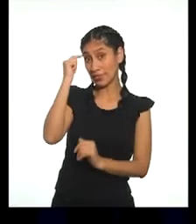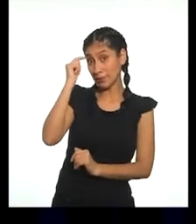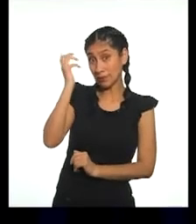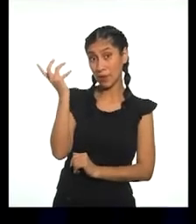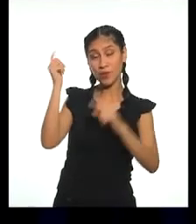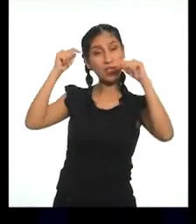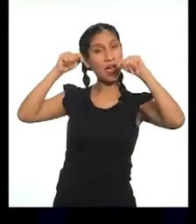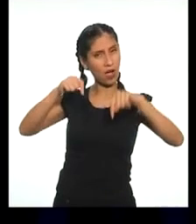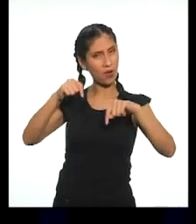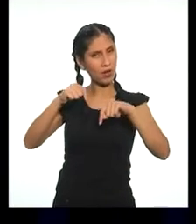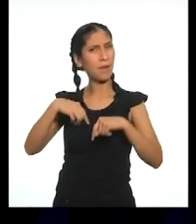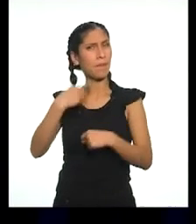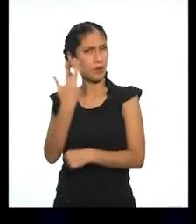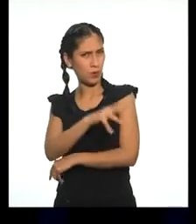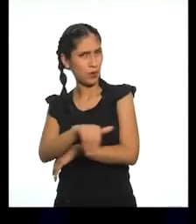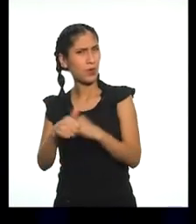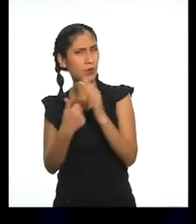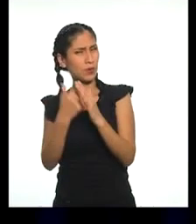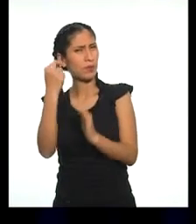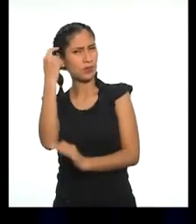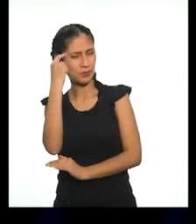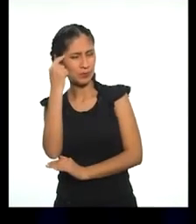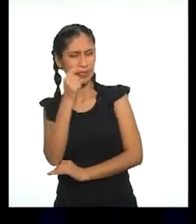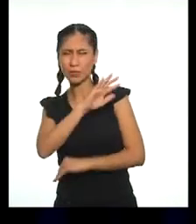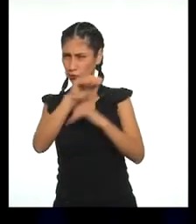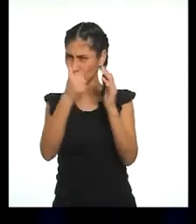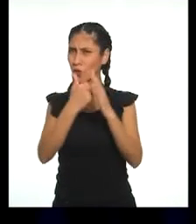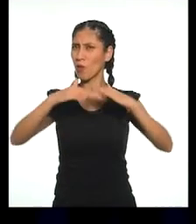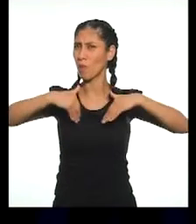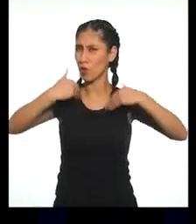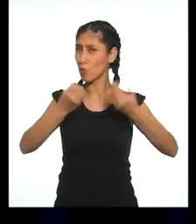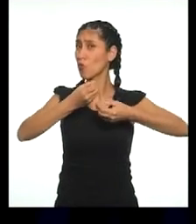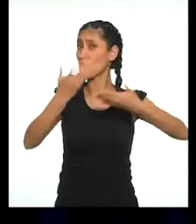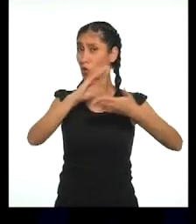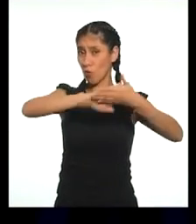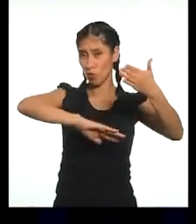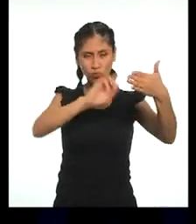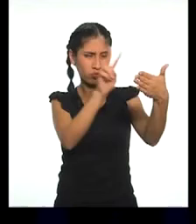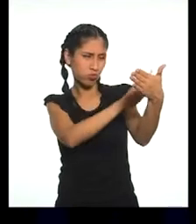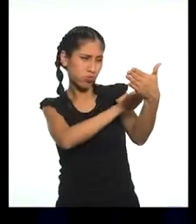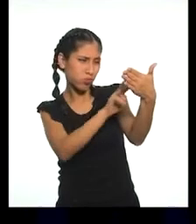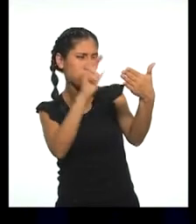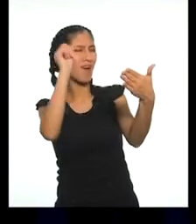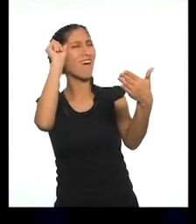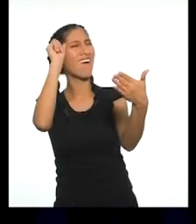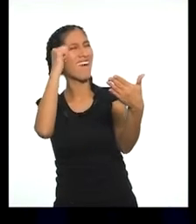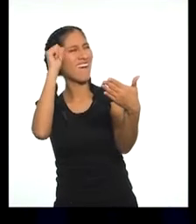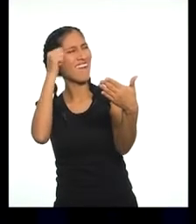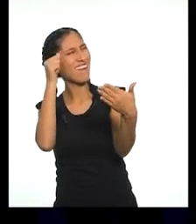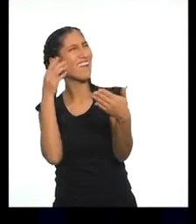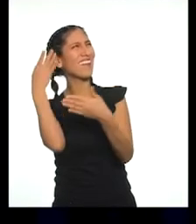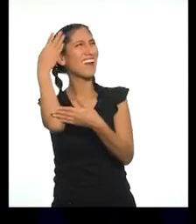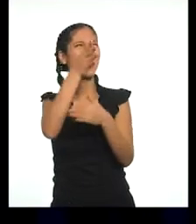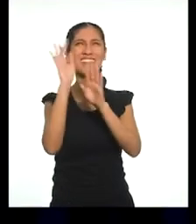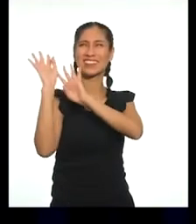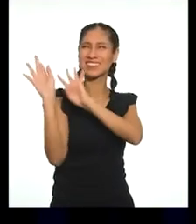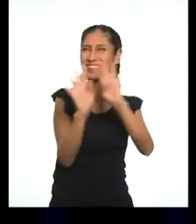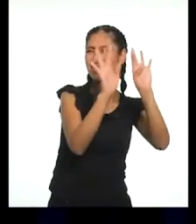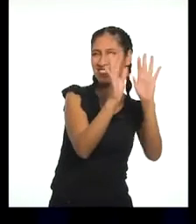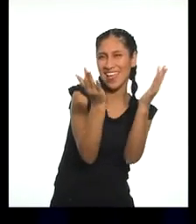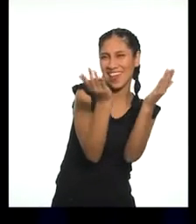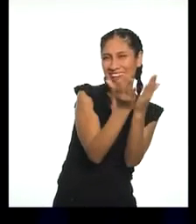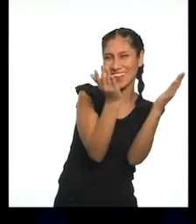que todo es posible a través de la literatura y nos transportamos a cuando íbamos al colegio y compartíamos con